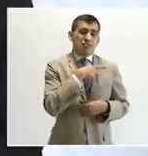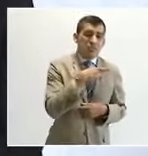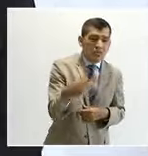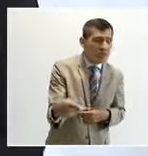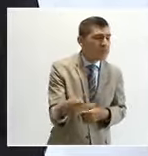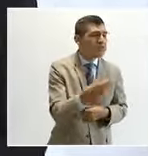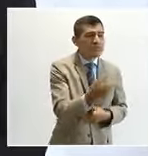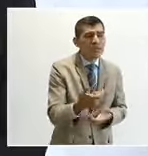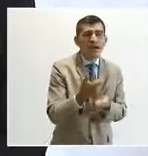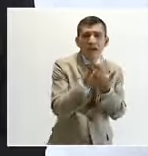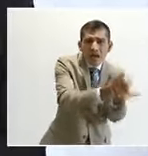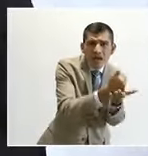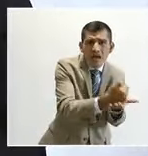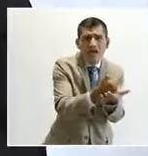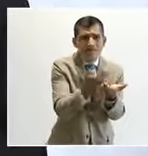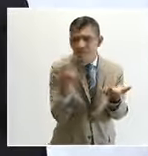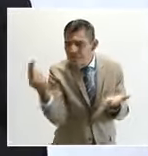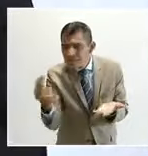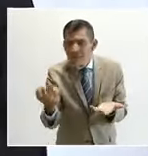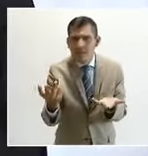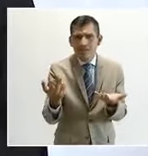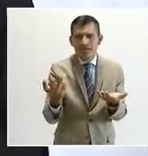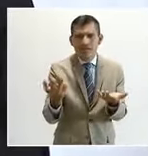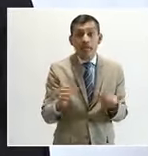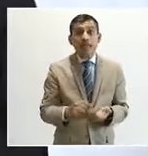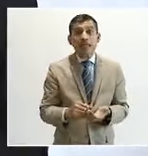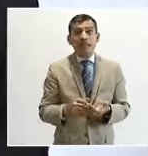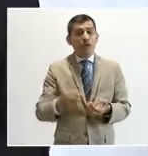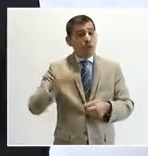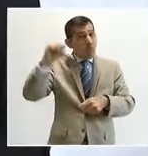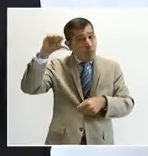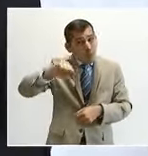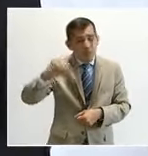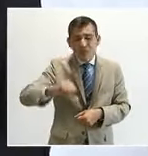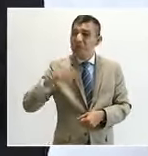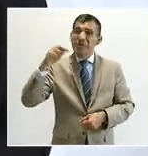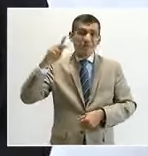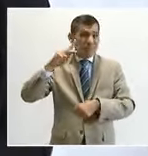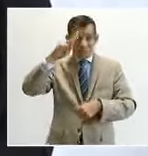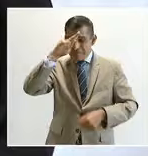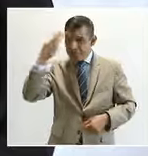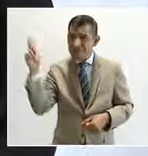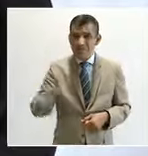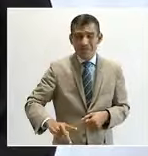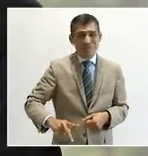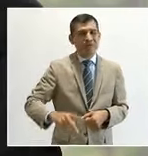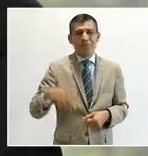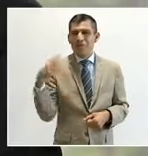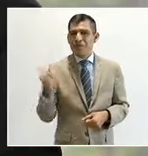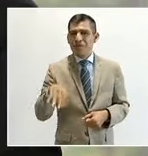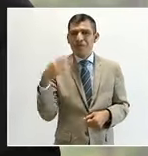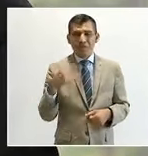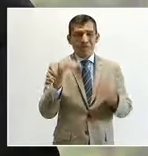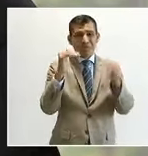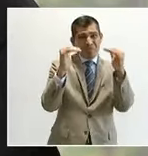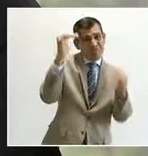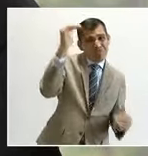hay una monstruosa desigualdad económica y social